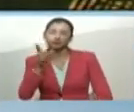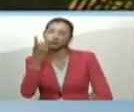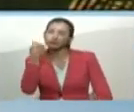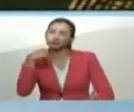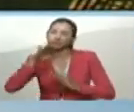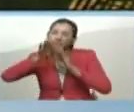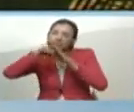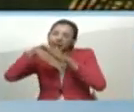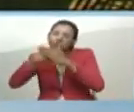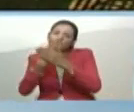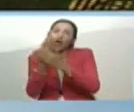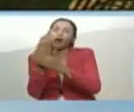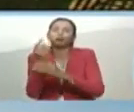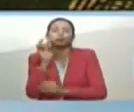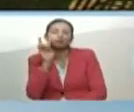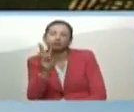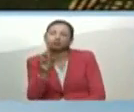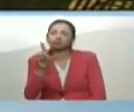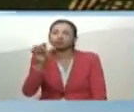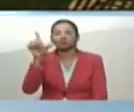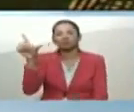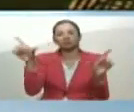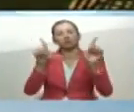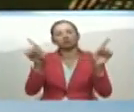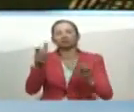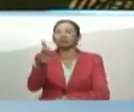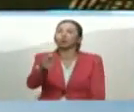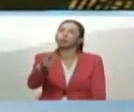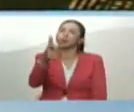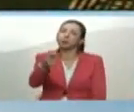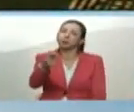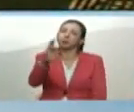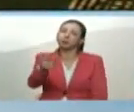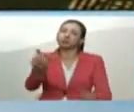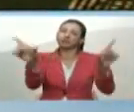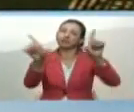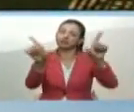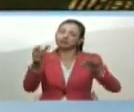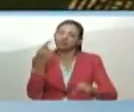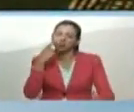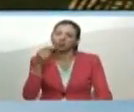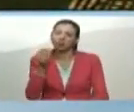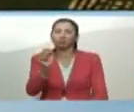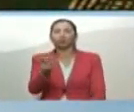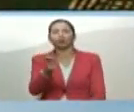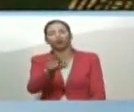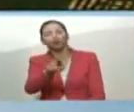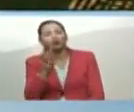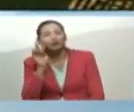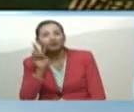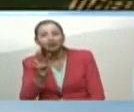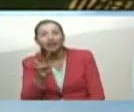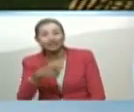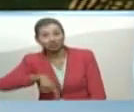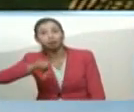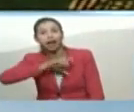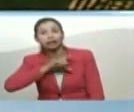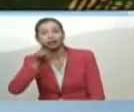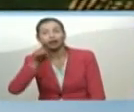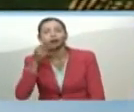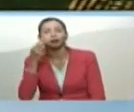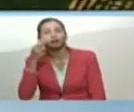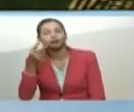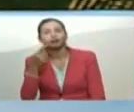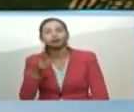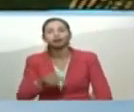no es inventor, pero pasando los canales internacionales, de repente me encontré con el debate en España. Hay